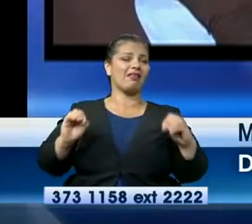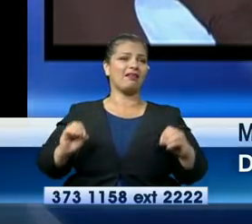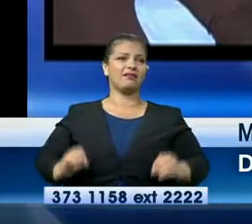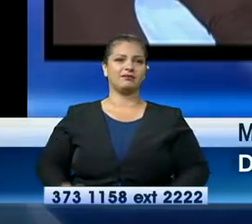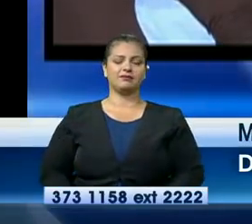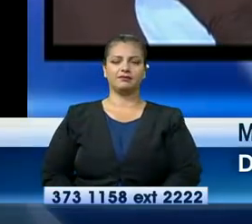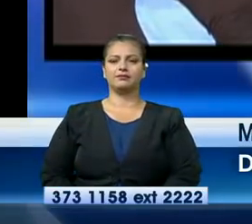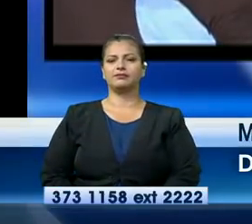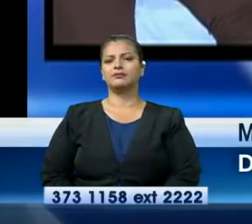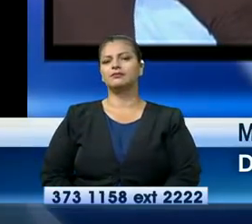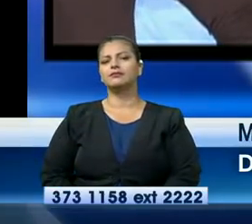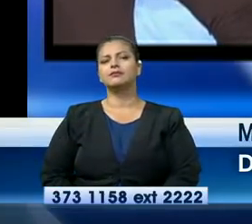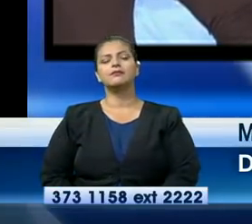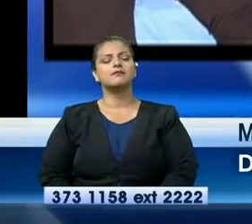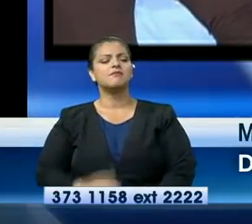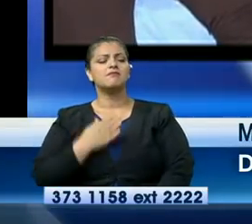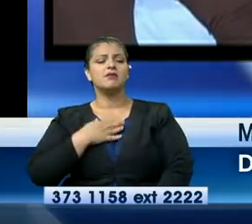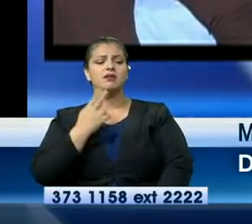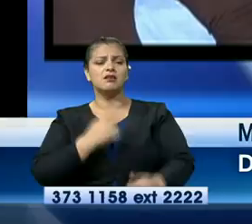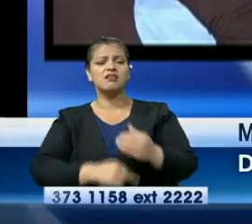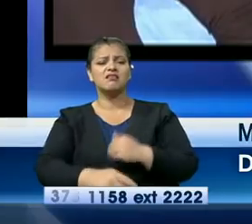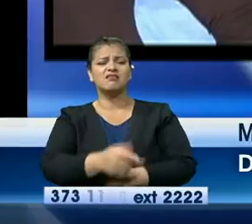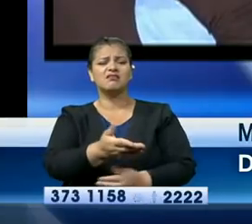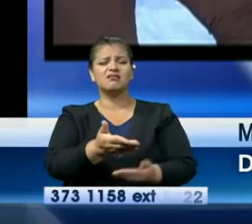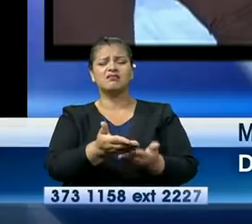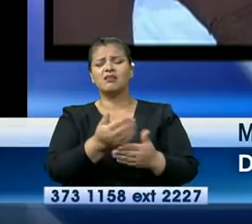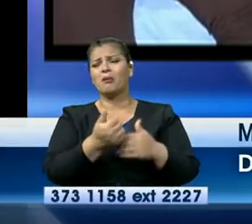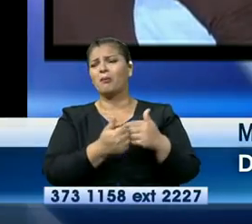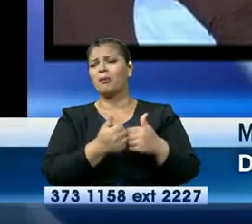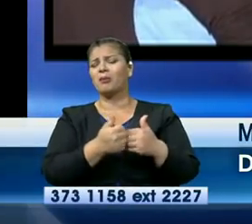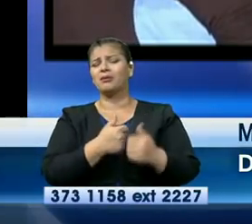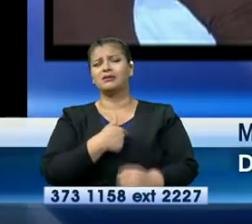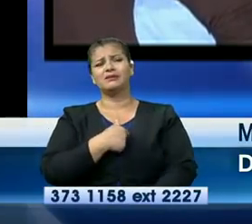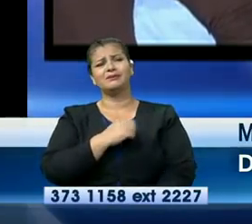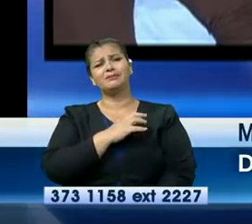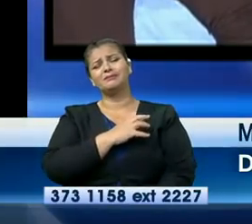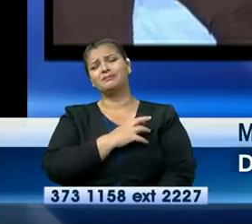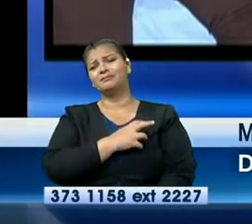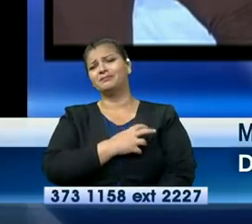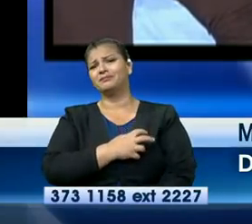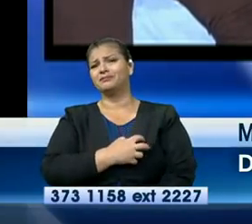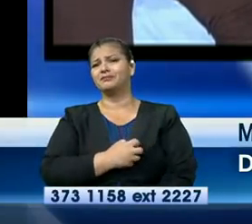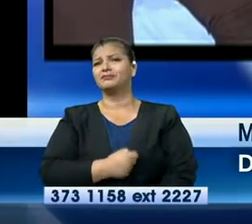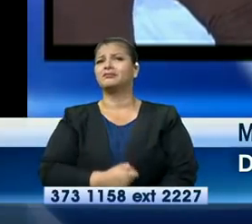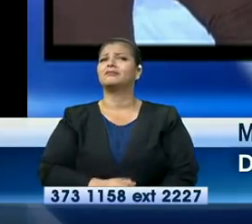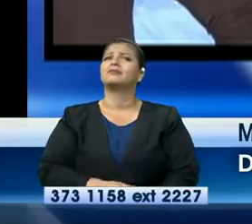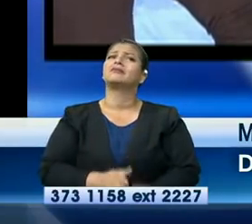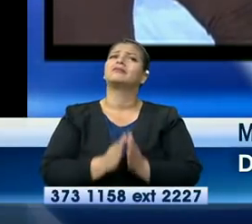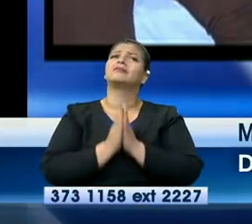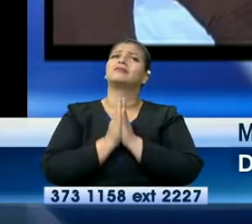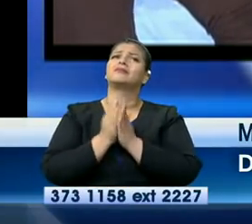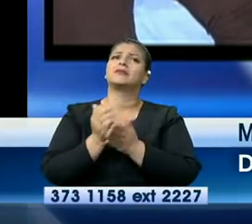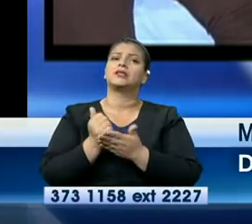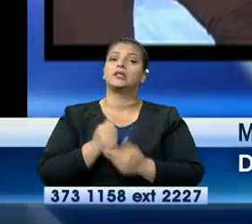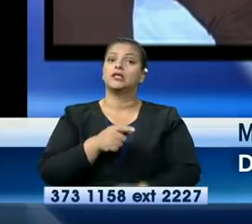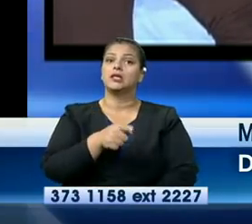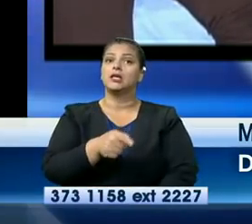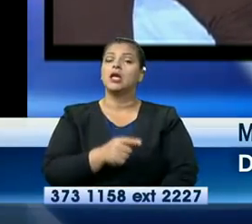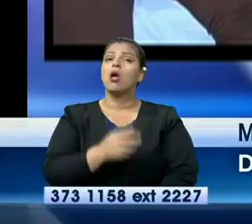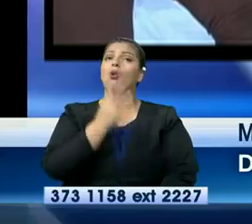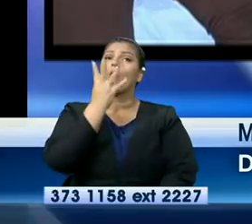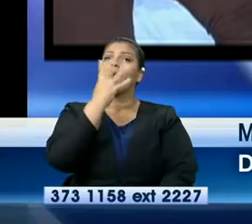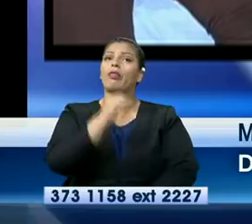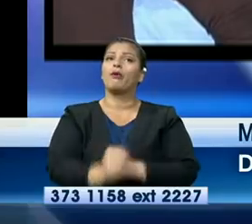siento mal de veras misma si yo quisiera que me ayuden con mi hijo porque ya tiene 4 años consumiendo y